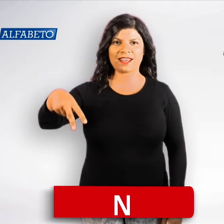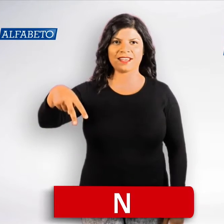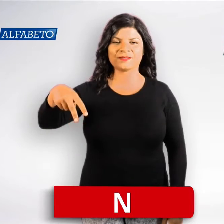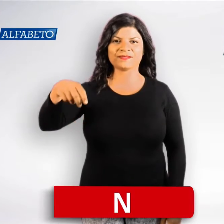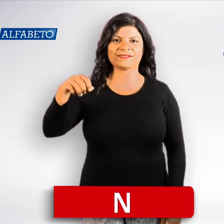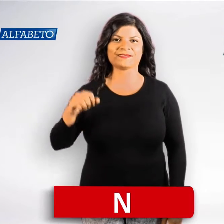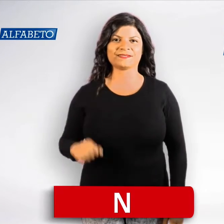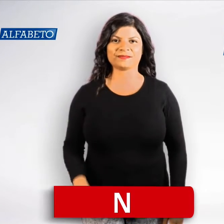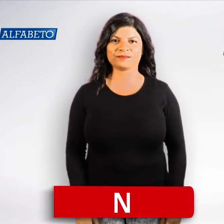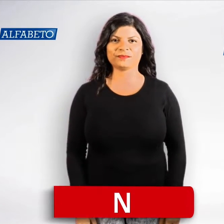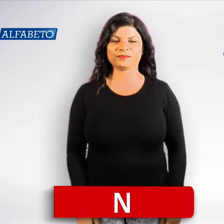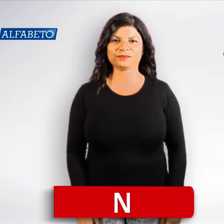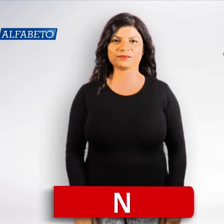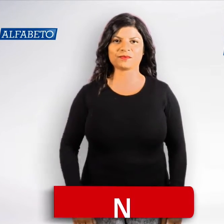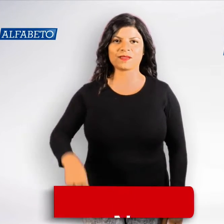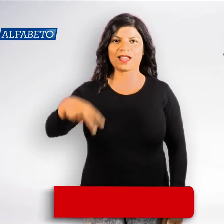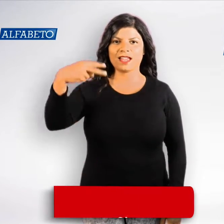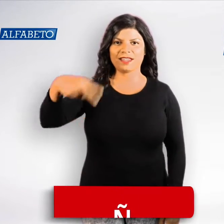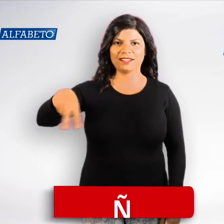N,